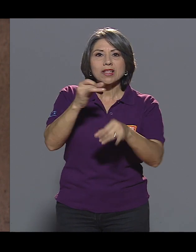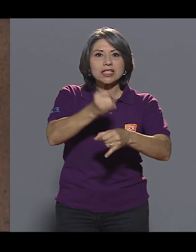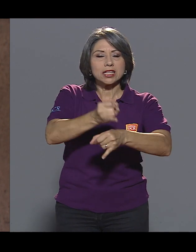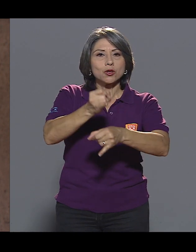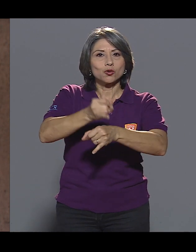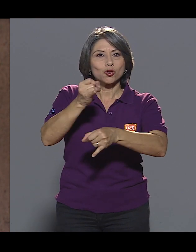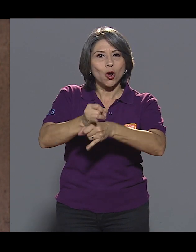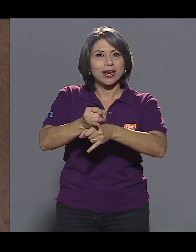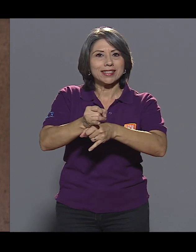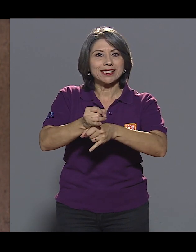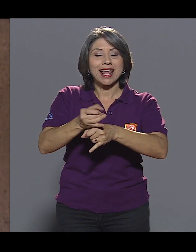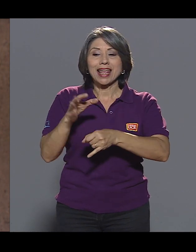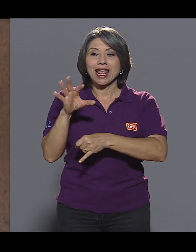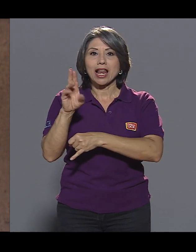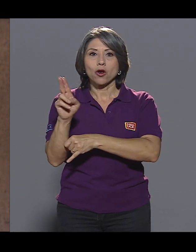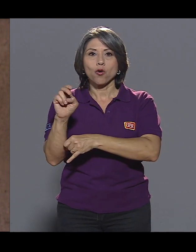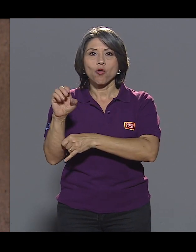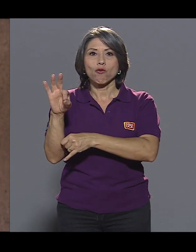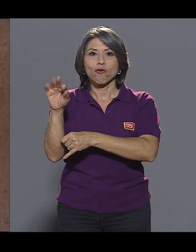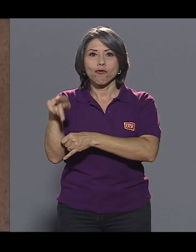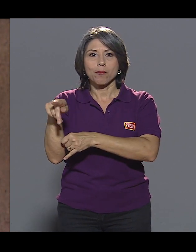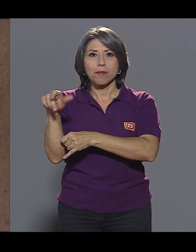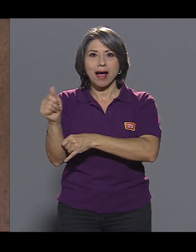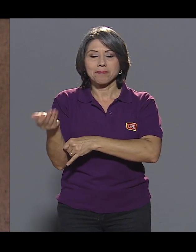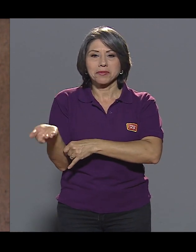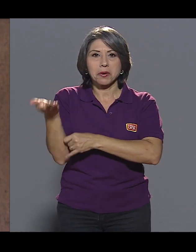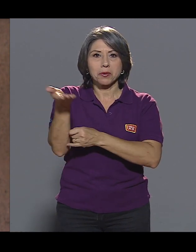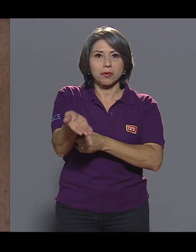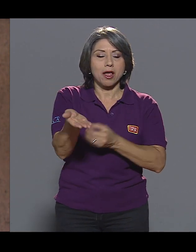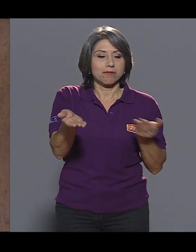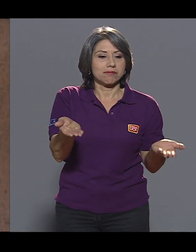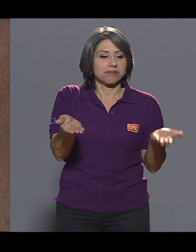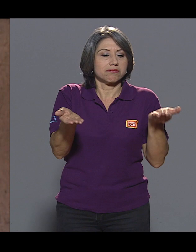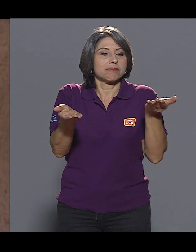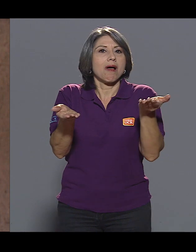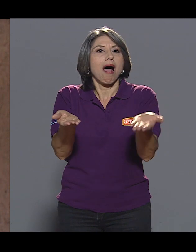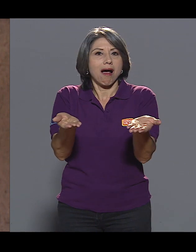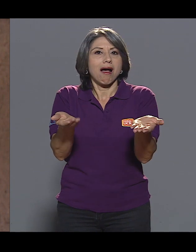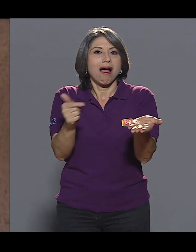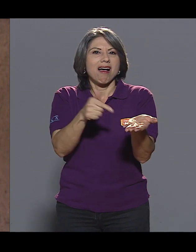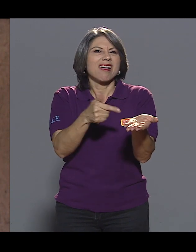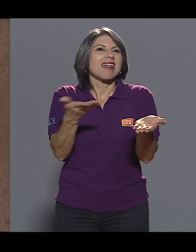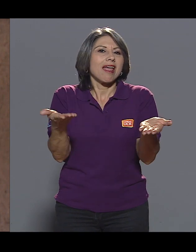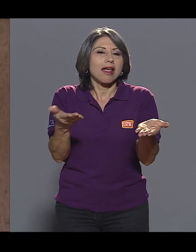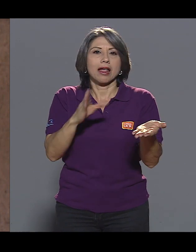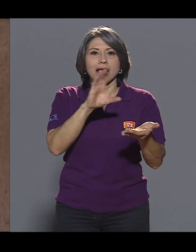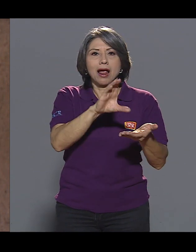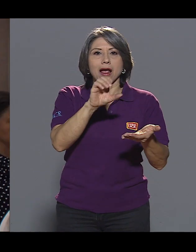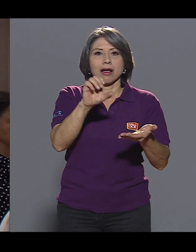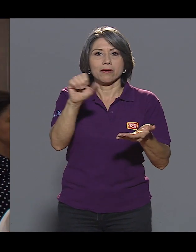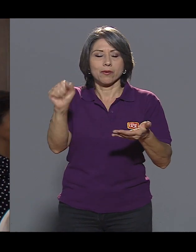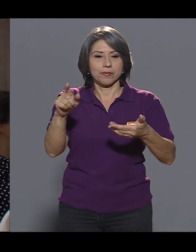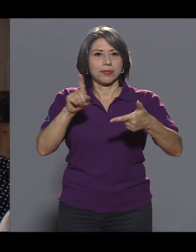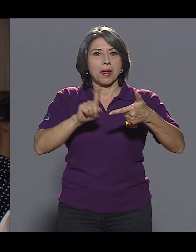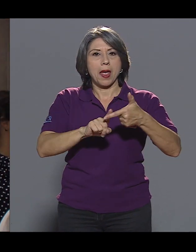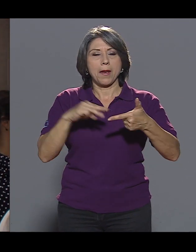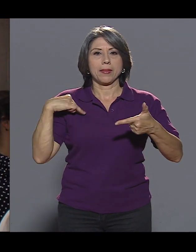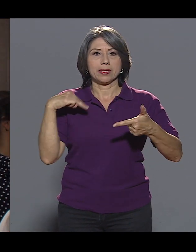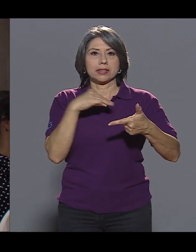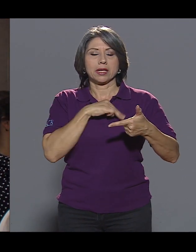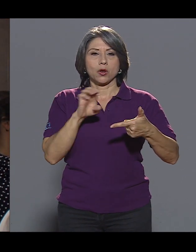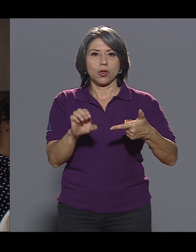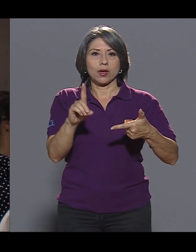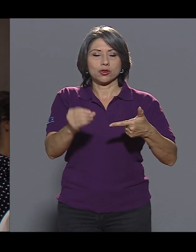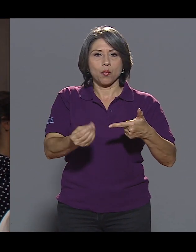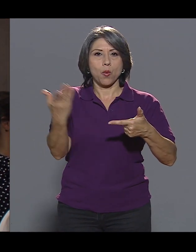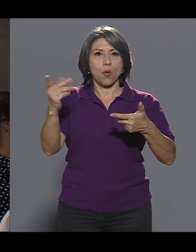contrapartes del Fondo de Población de Naciones Unidas. Eso quiere decir Caja Costarricense del Seguro Social, Ministerio de Educación